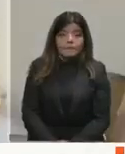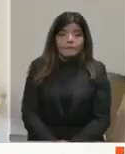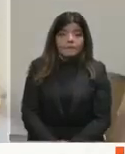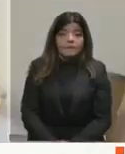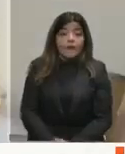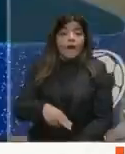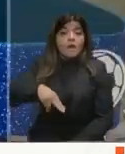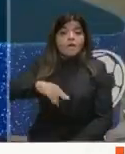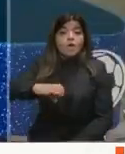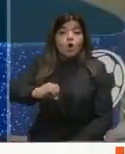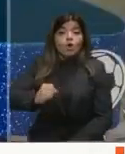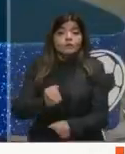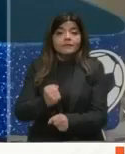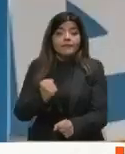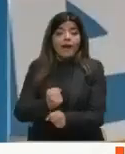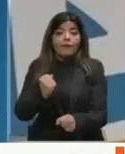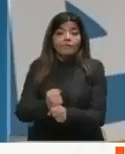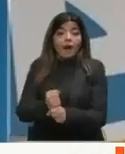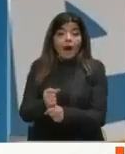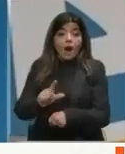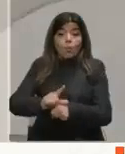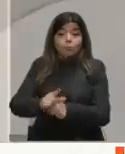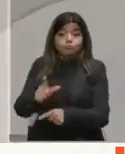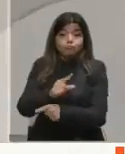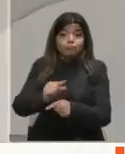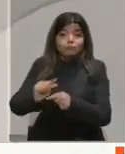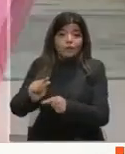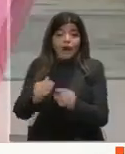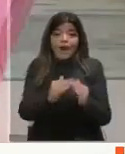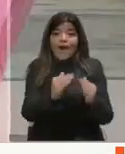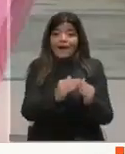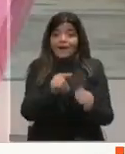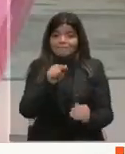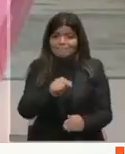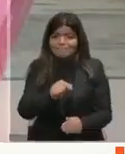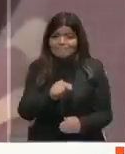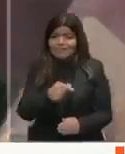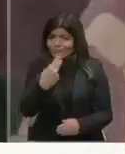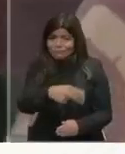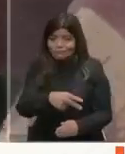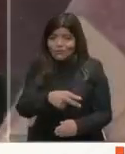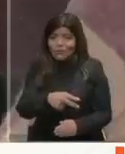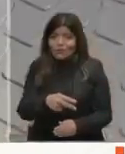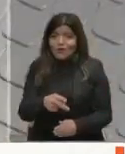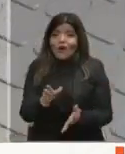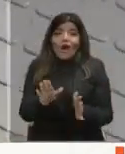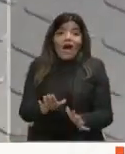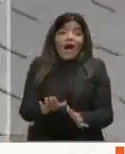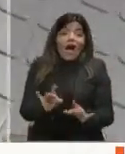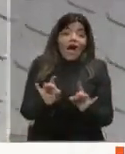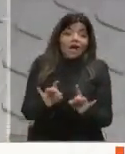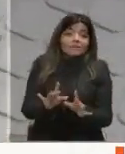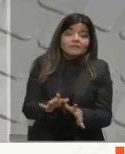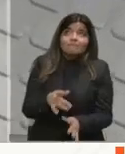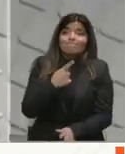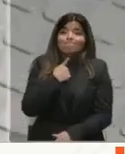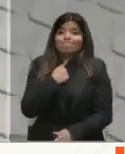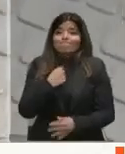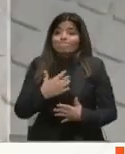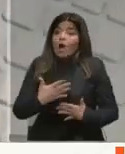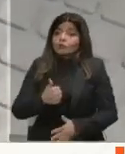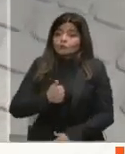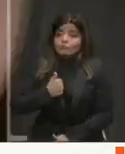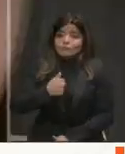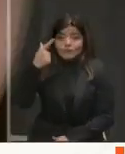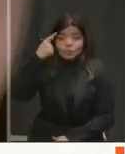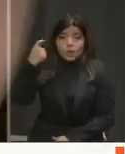Nicole trabaja en el emprendimiento de sus sueños, en la casa de sus sueños. La promesa era esa, un anhelo cumplir. Yo vivía